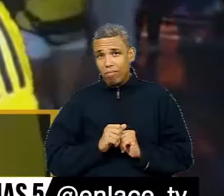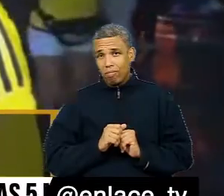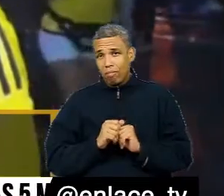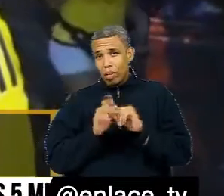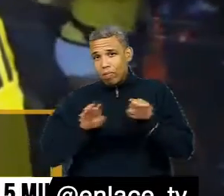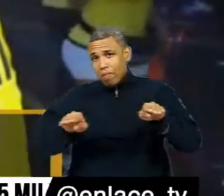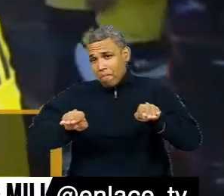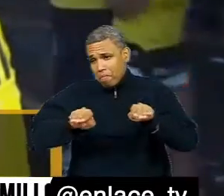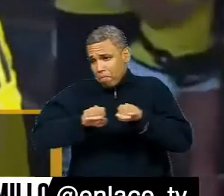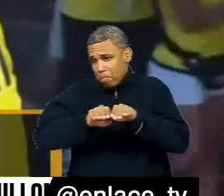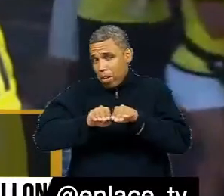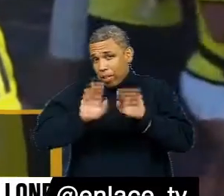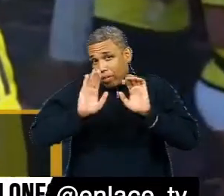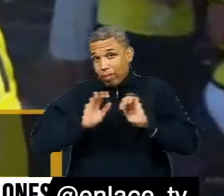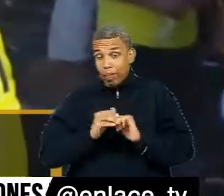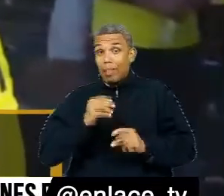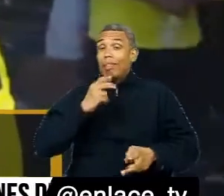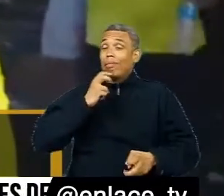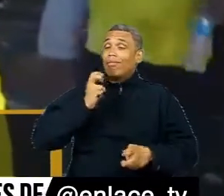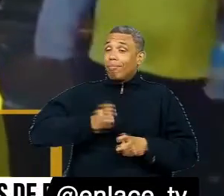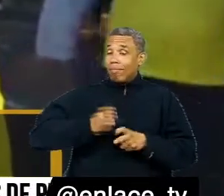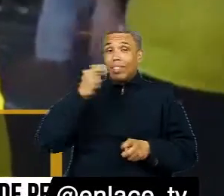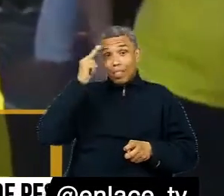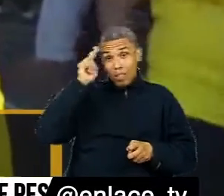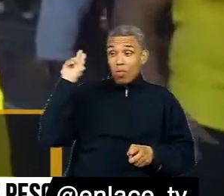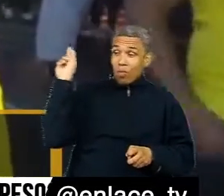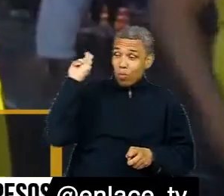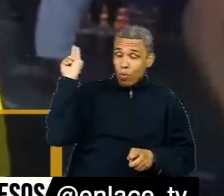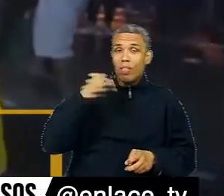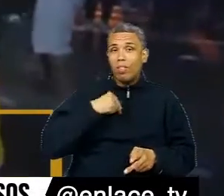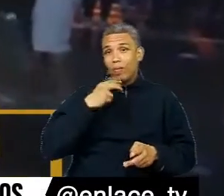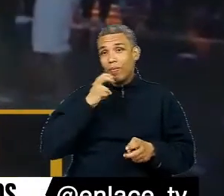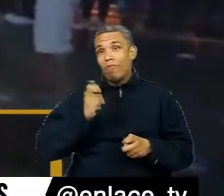Se rescata un punto de un partido complicado con Uruguay.